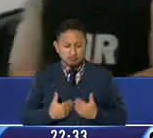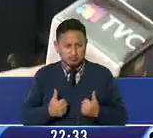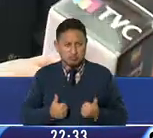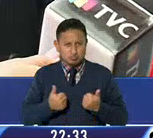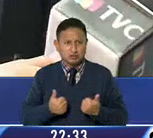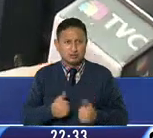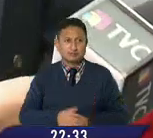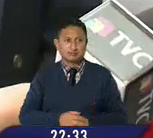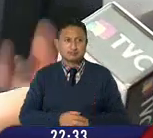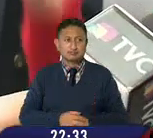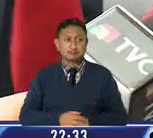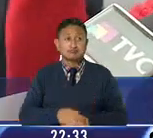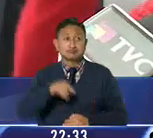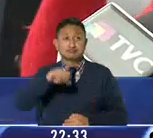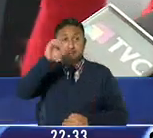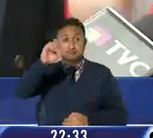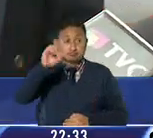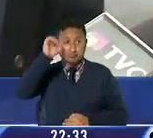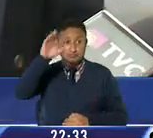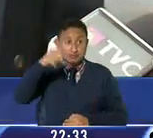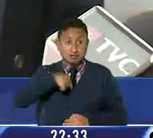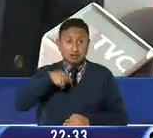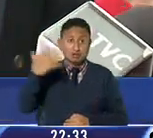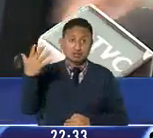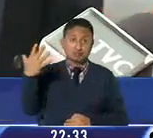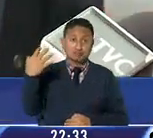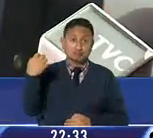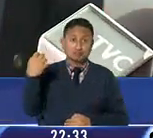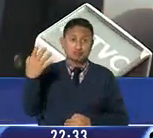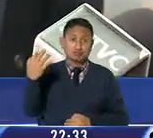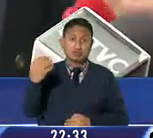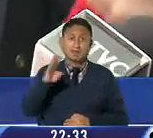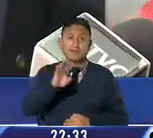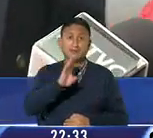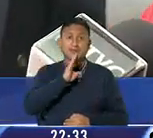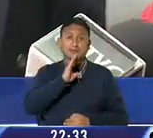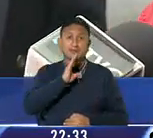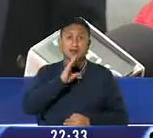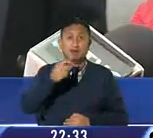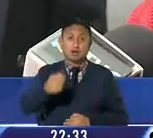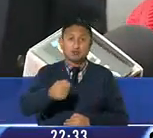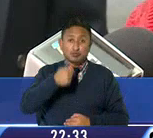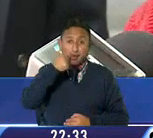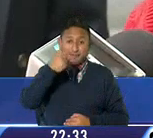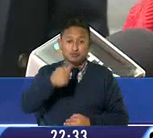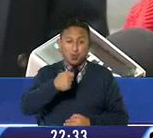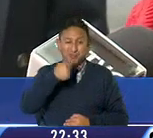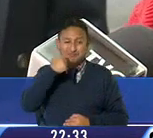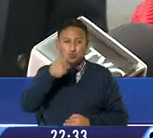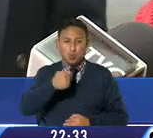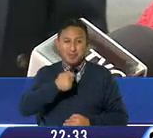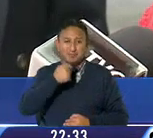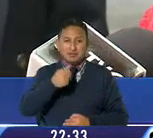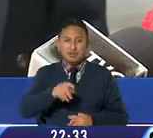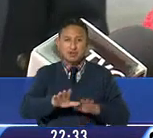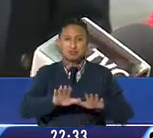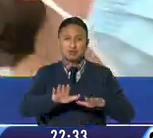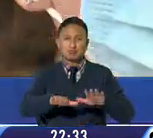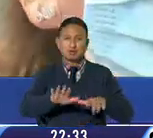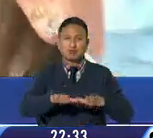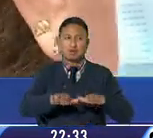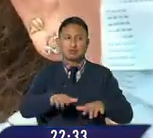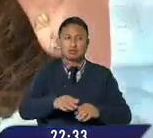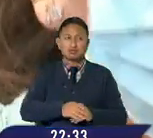Hay videos donde mi hijo mueve la mano, él habla, él comía, comenzó a movilizar sus piernas. La mamá